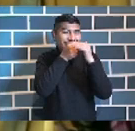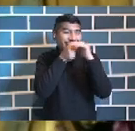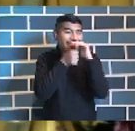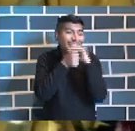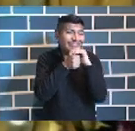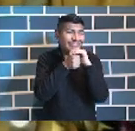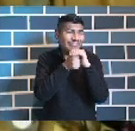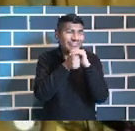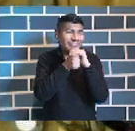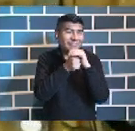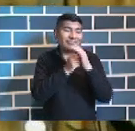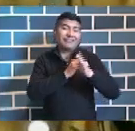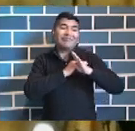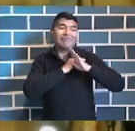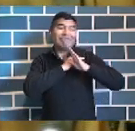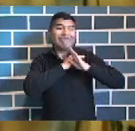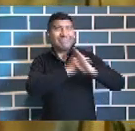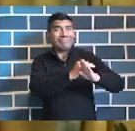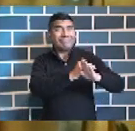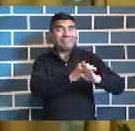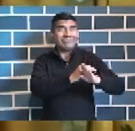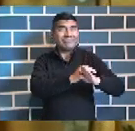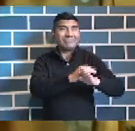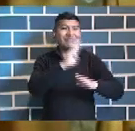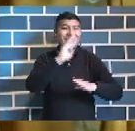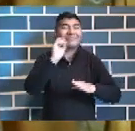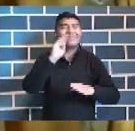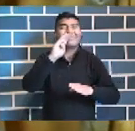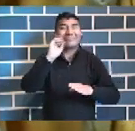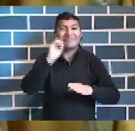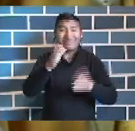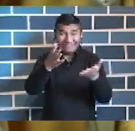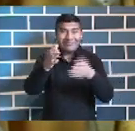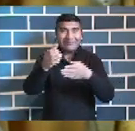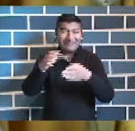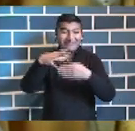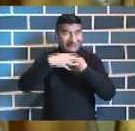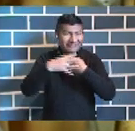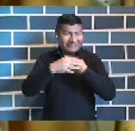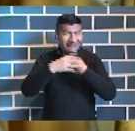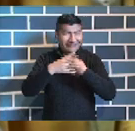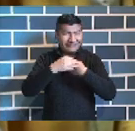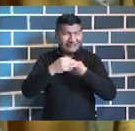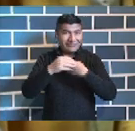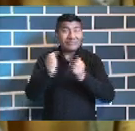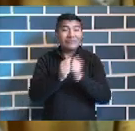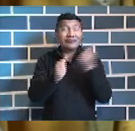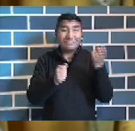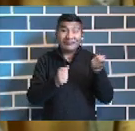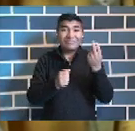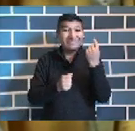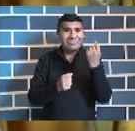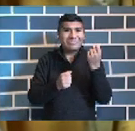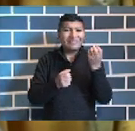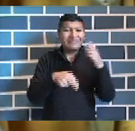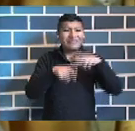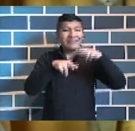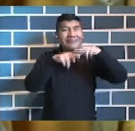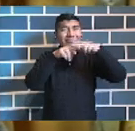vamos a darle fuerte con el bo, bo, bo. Todos ustedes digan, a ver, frente a la codicia.